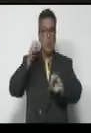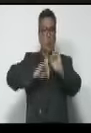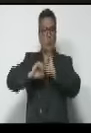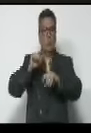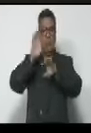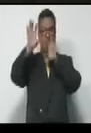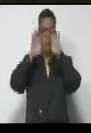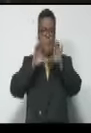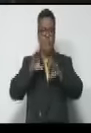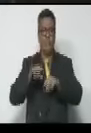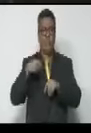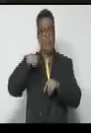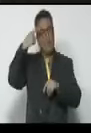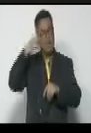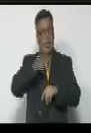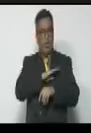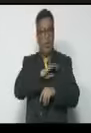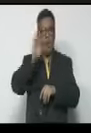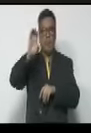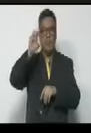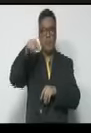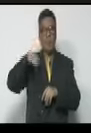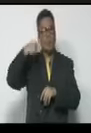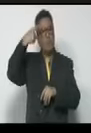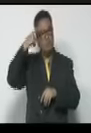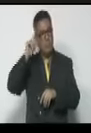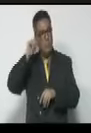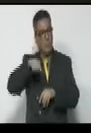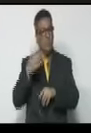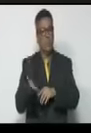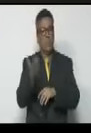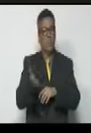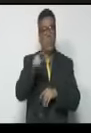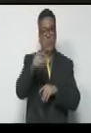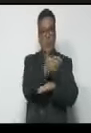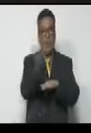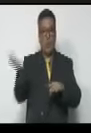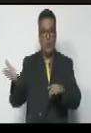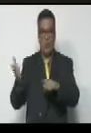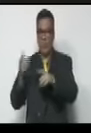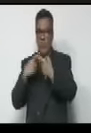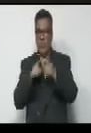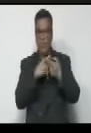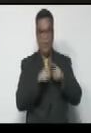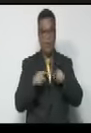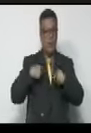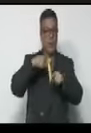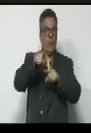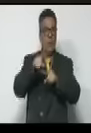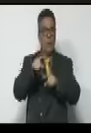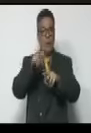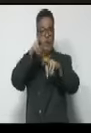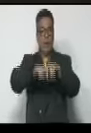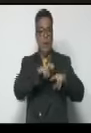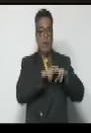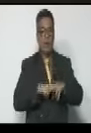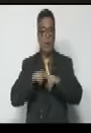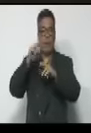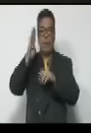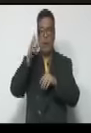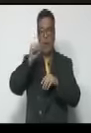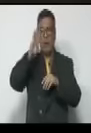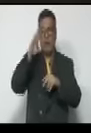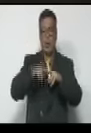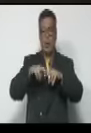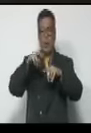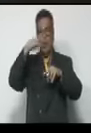de la patria, y creemos además que es importante que ustedes distingan entre los señores con los que se sientan embarbados